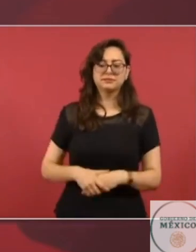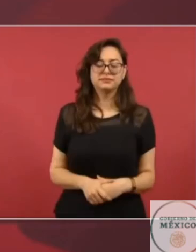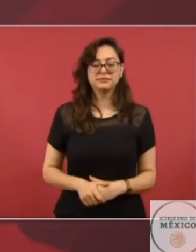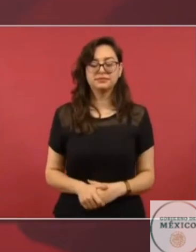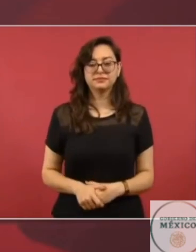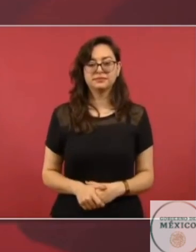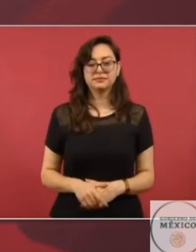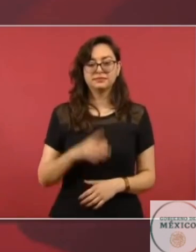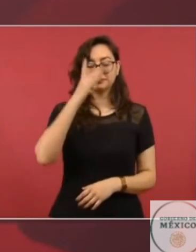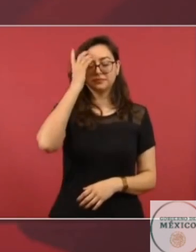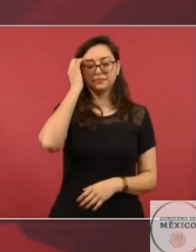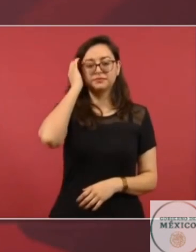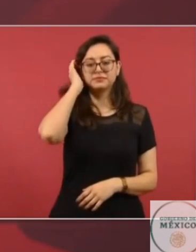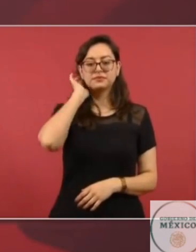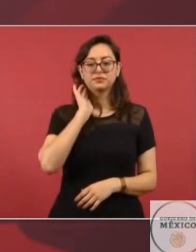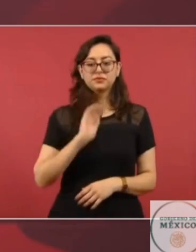Entonces, sí,